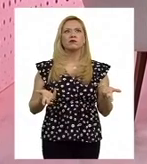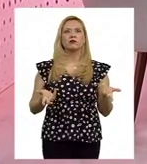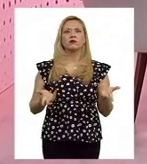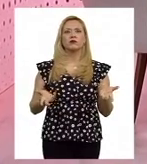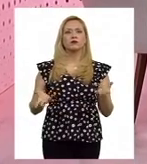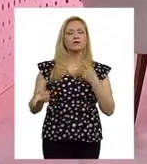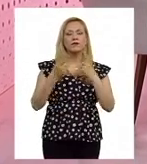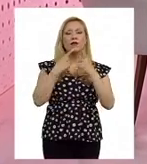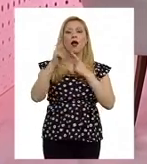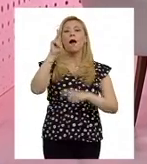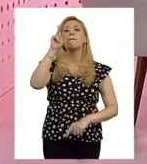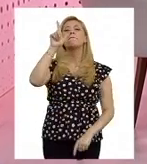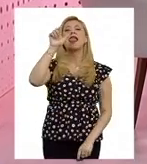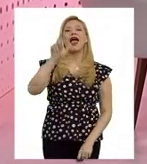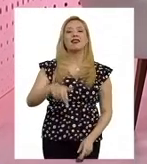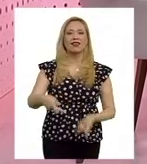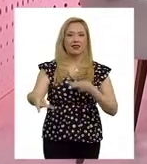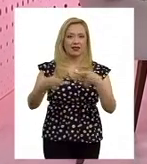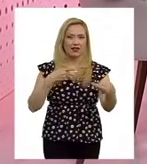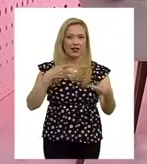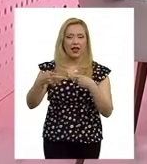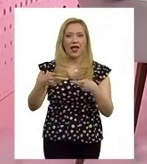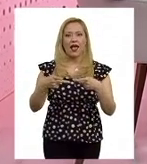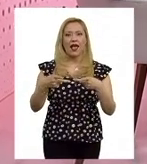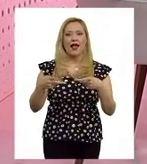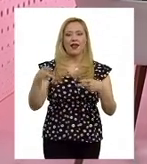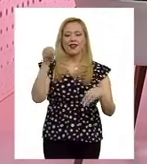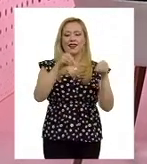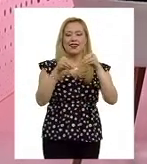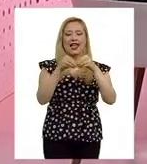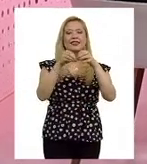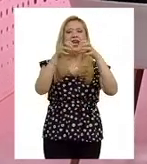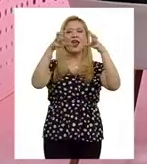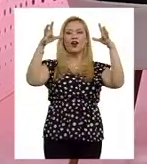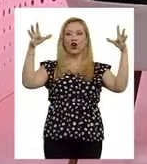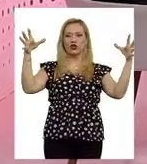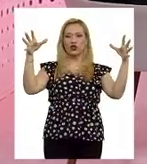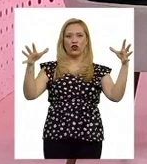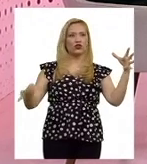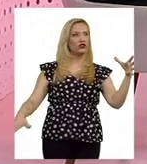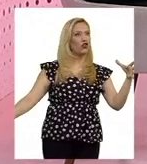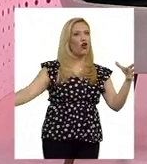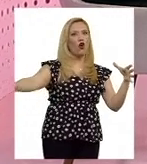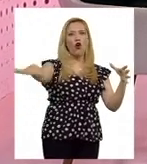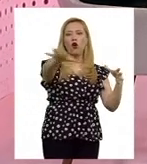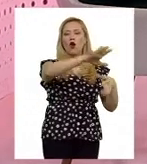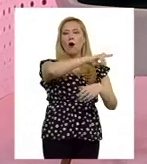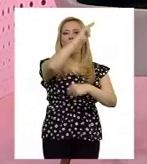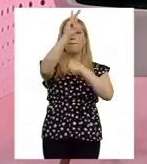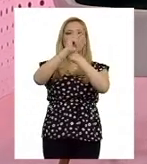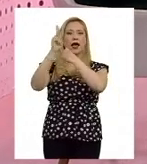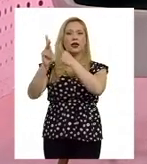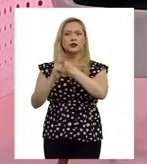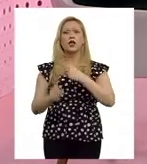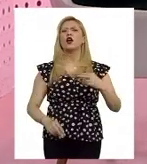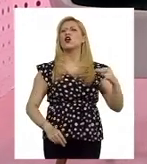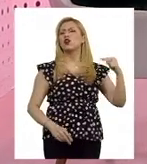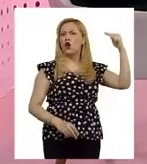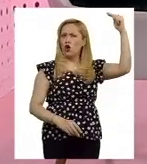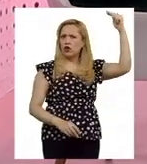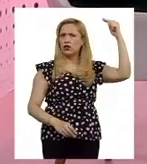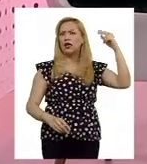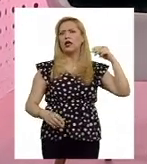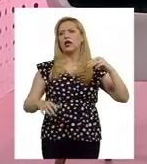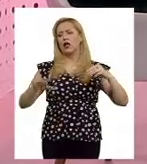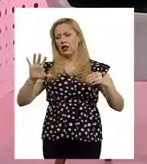formulación de un plan que se conoce como el Plan de Desarrollo Integral, que incluye a los países del norte de Centroamérica, es